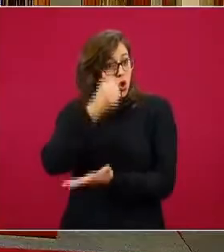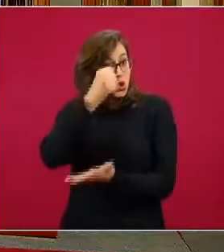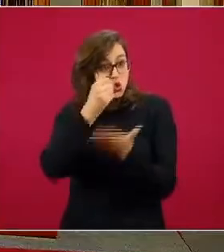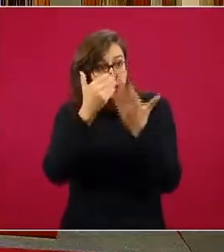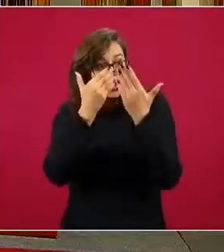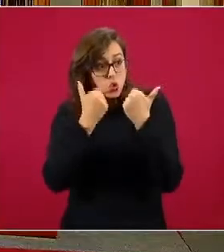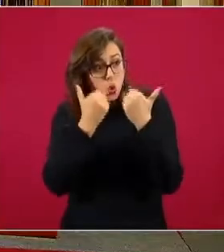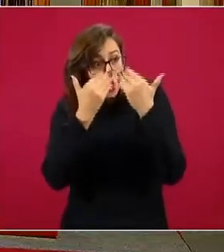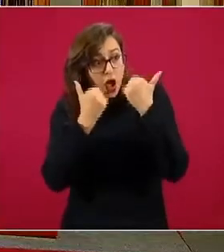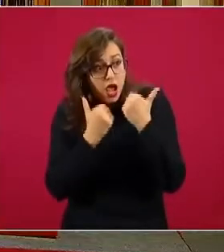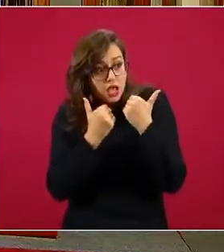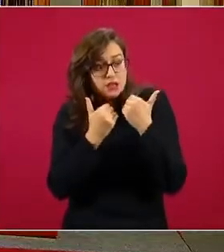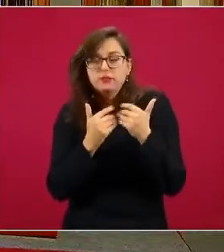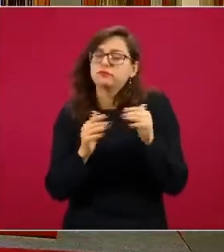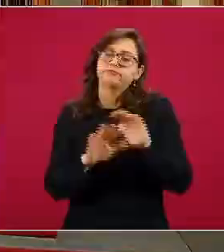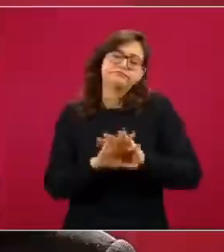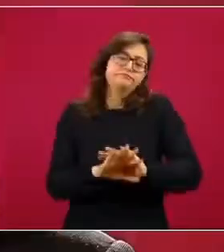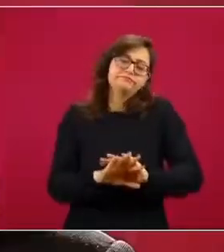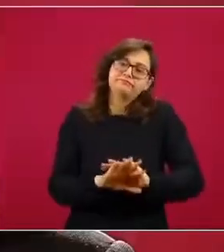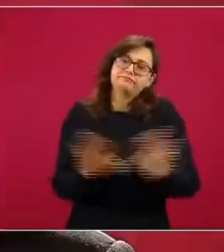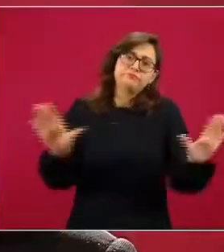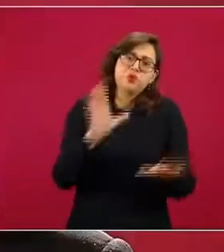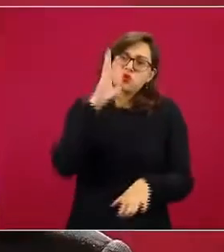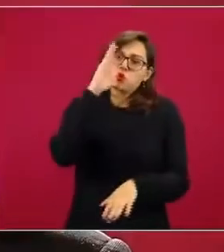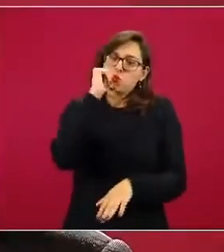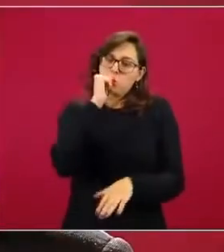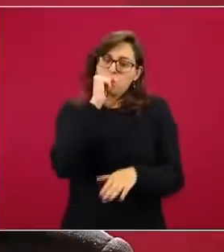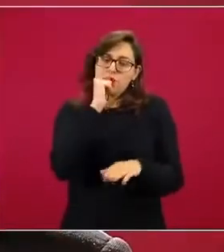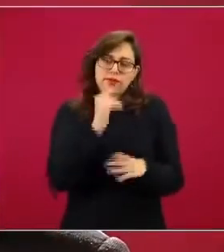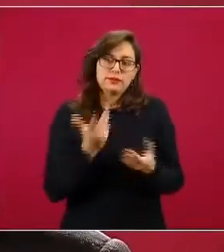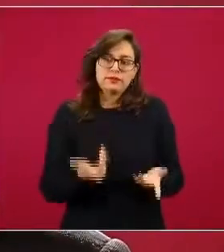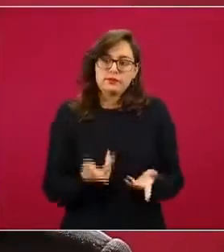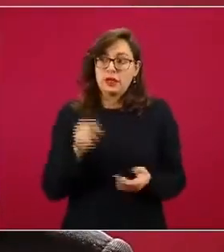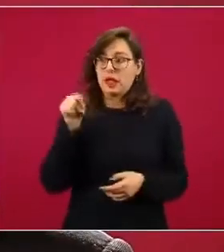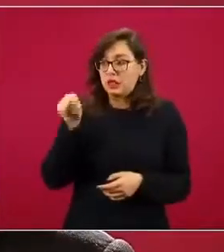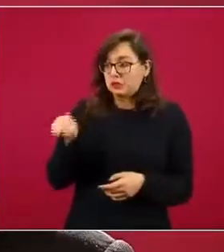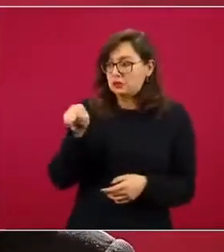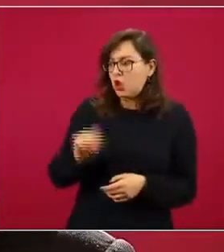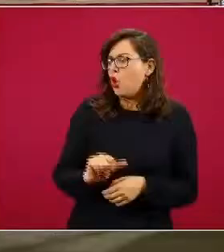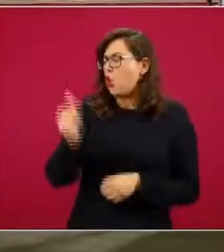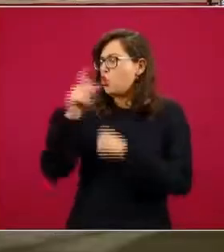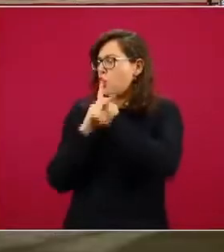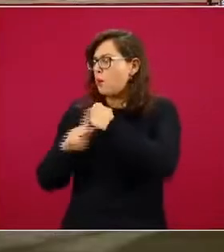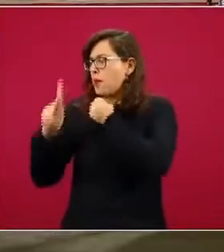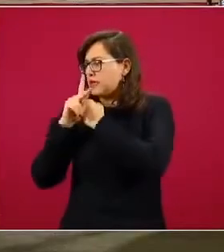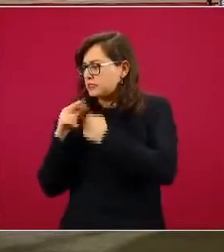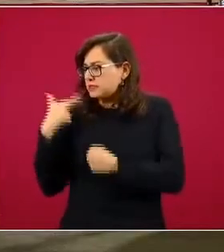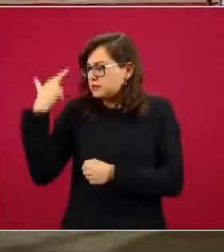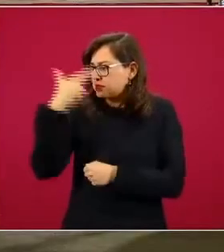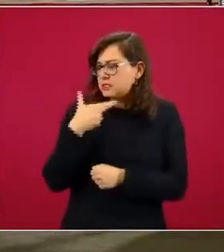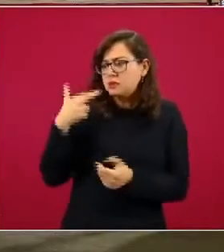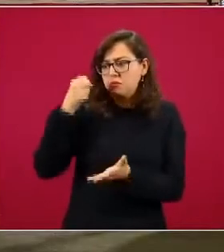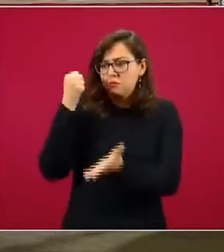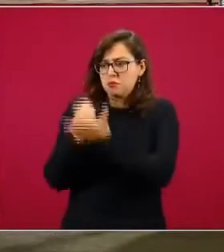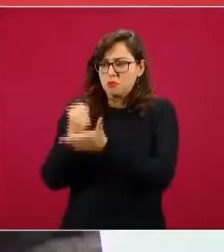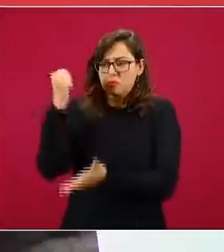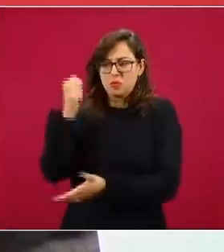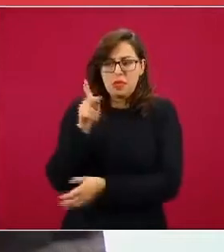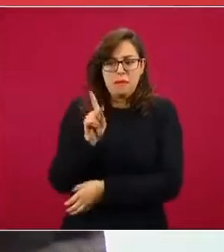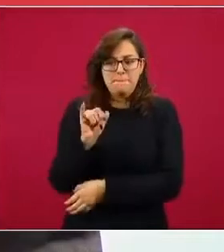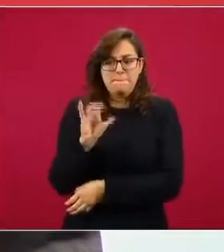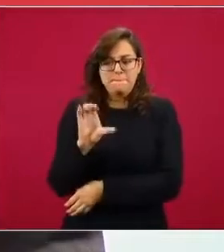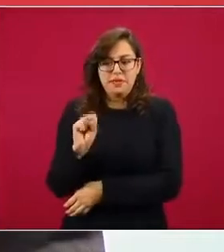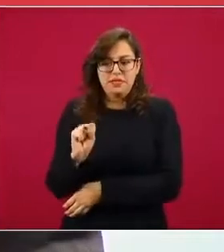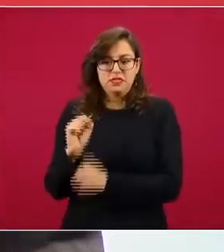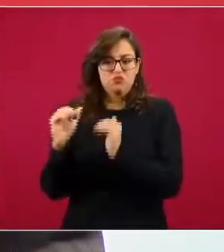regulación sanitaria de alto desempeño, que es el criterio importante en PICS. Solamente quienes tienen